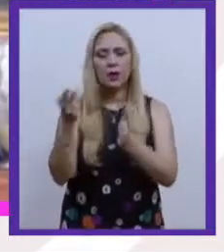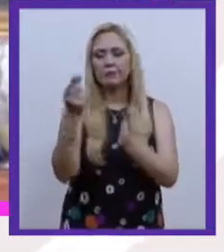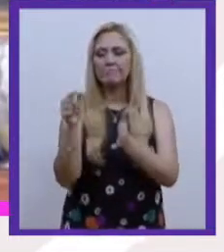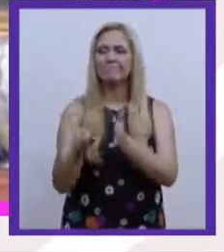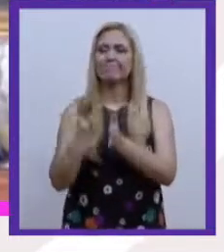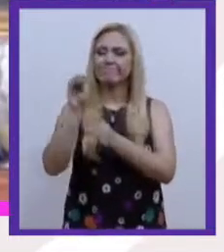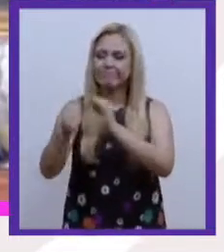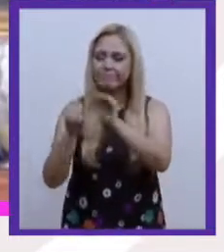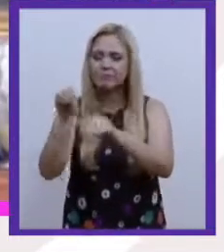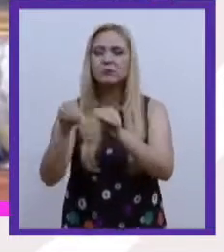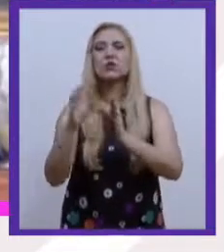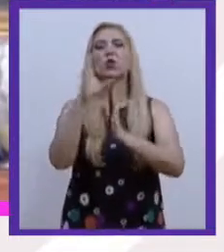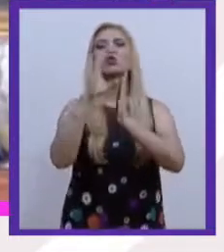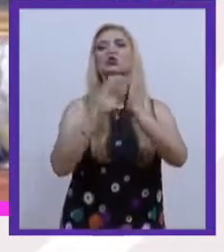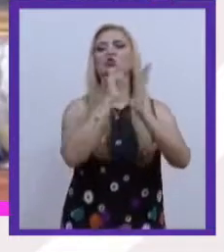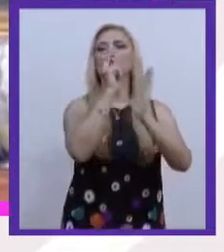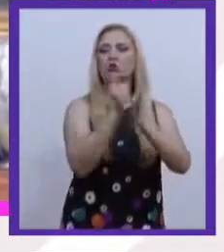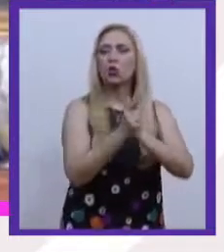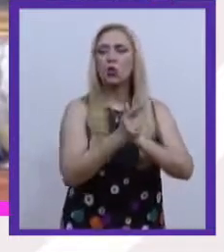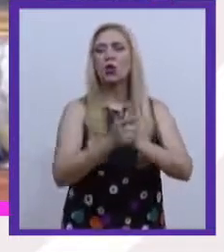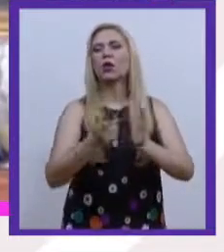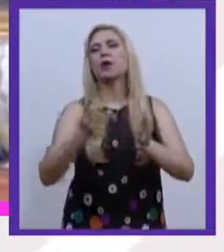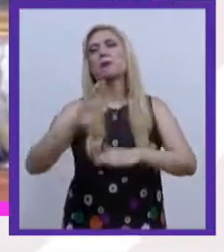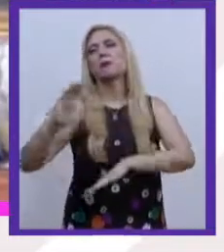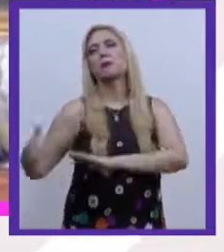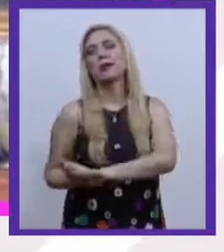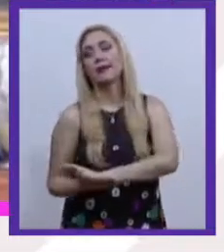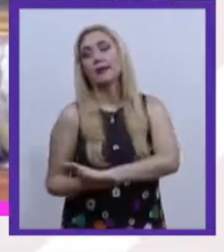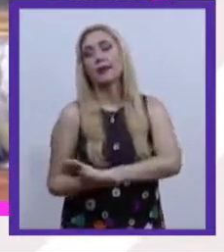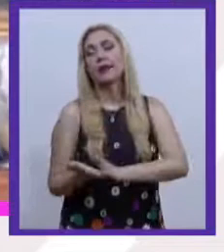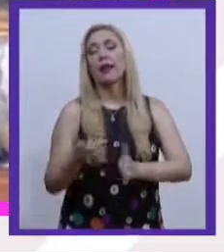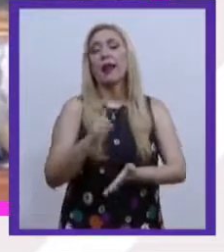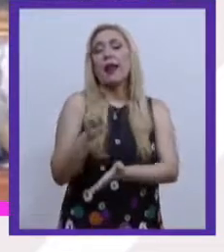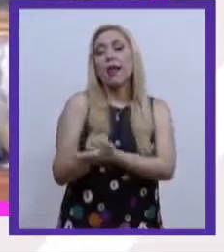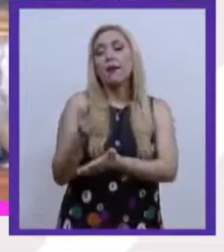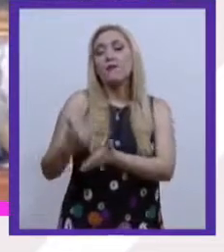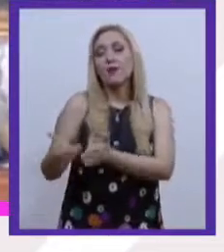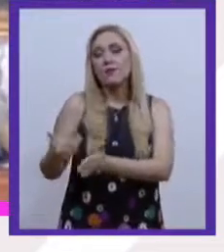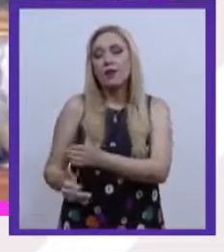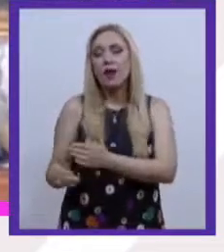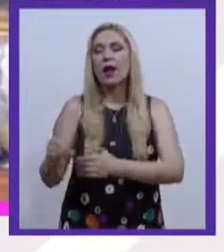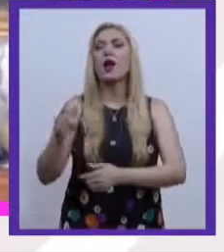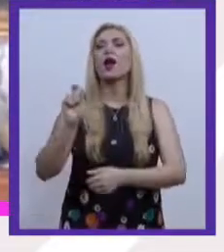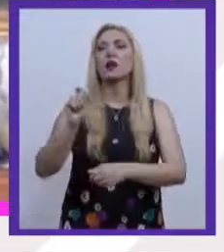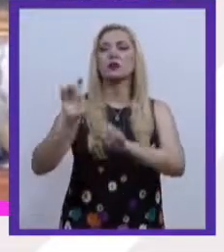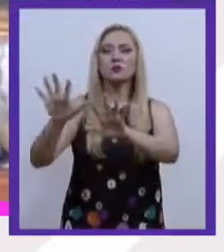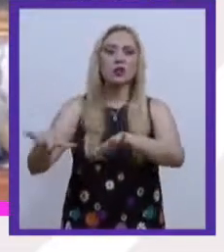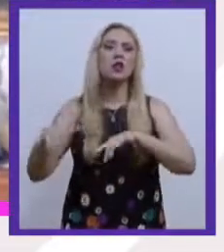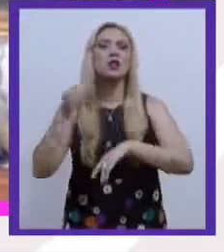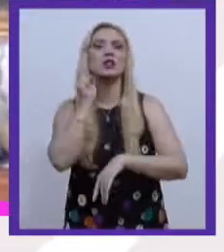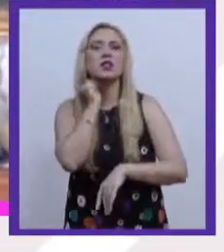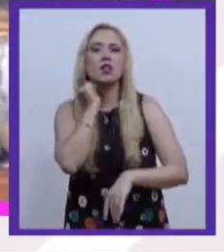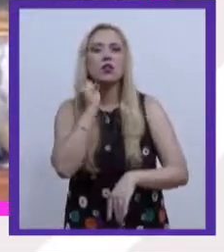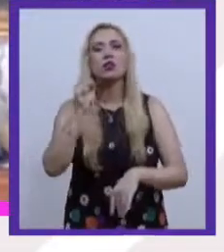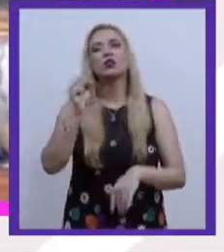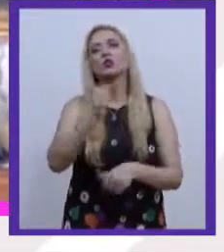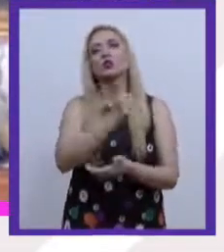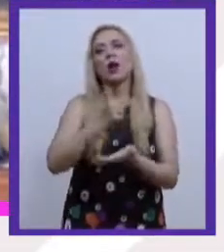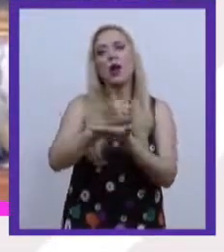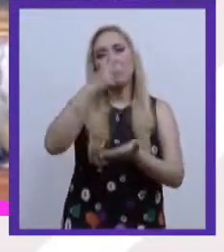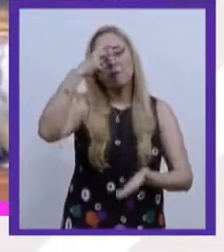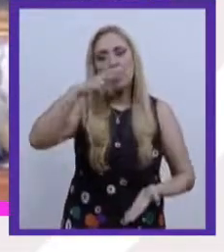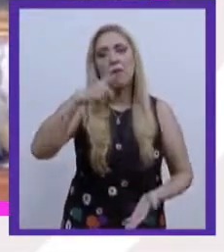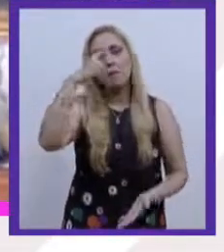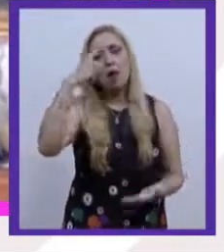las reformas constitucionales y legales pendientes en los Congresos General y de la Ciudad de México, necesarias para la creación de